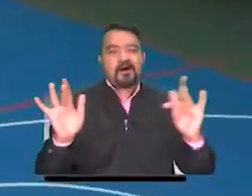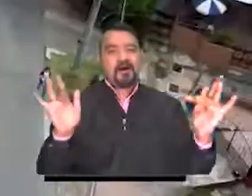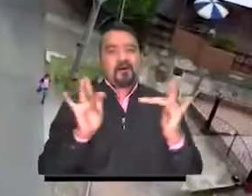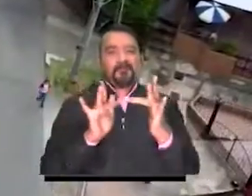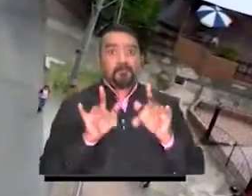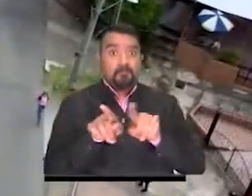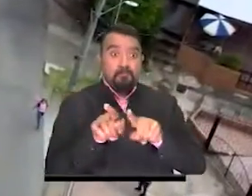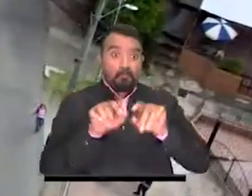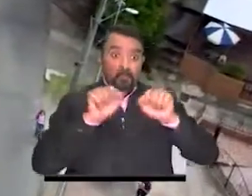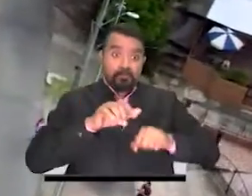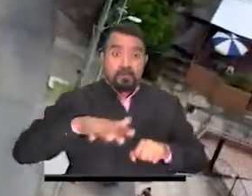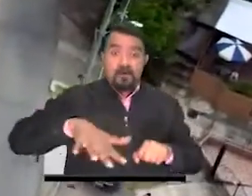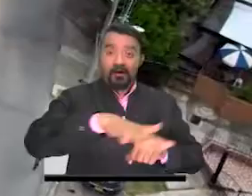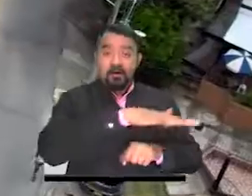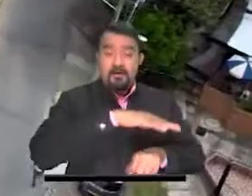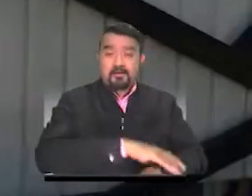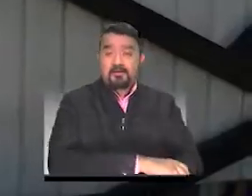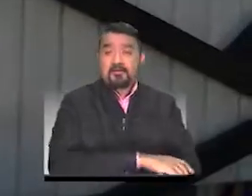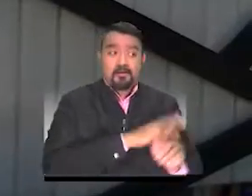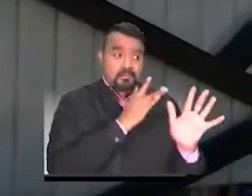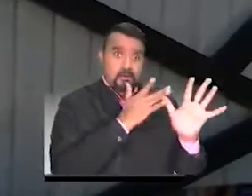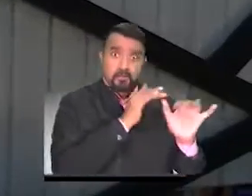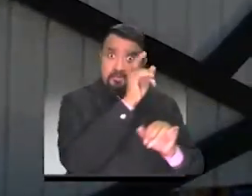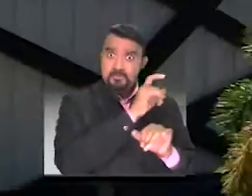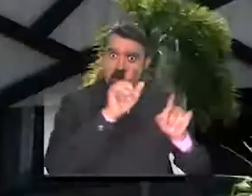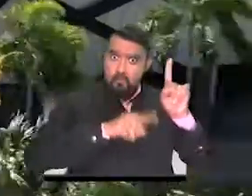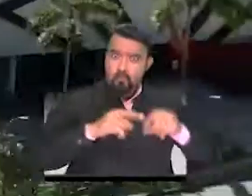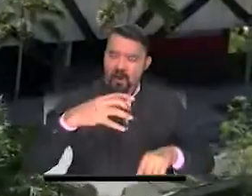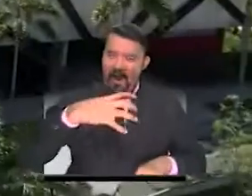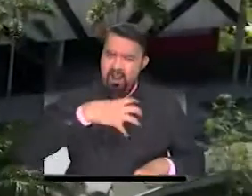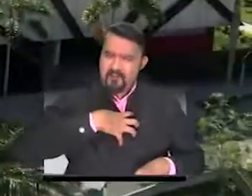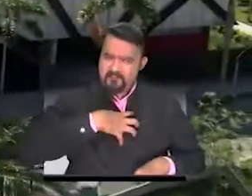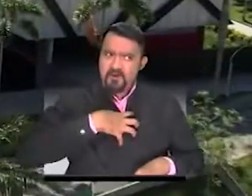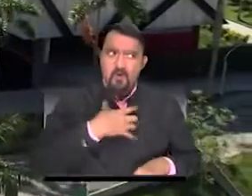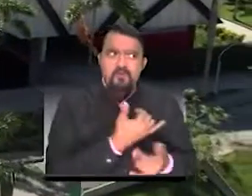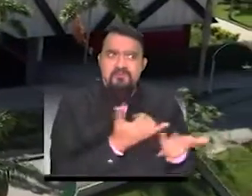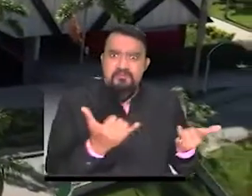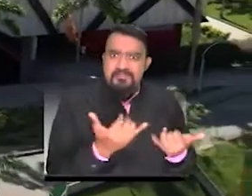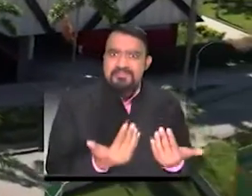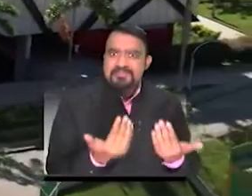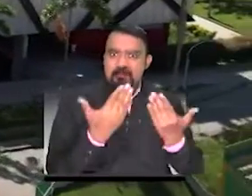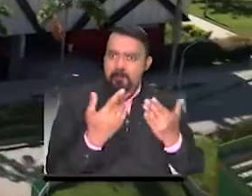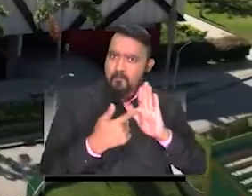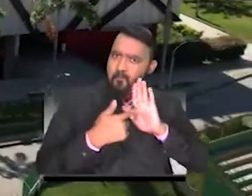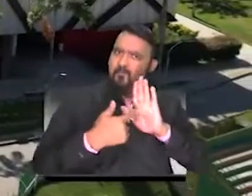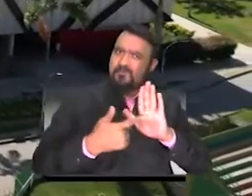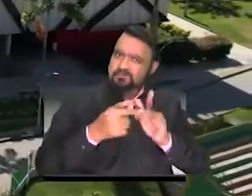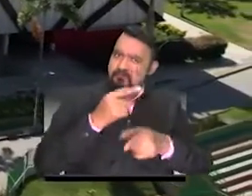demostrando por qué es una ciudad de campeones, una ciudad de oportunidades.